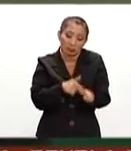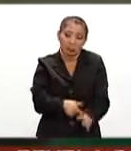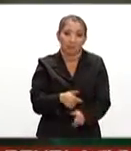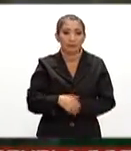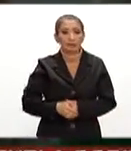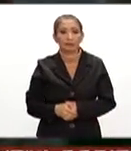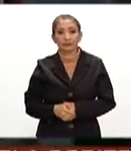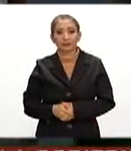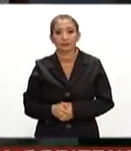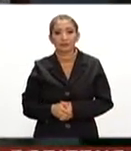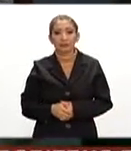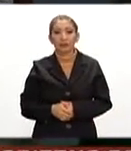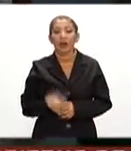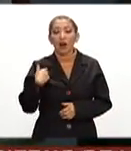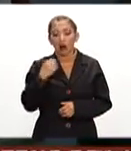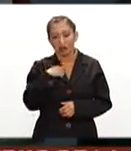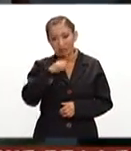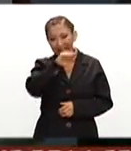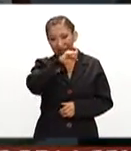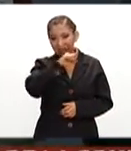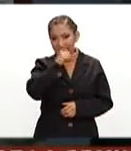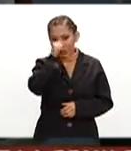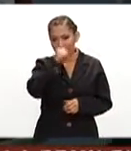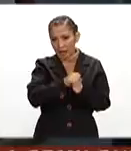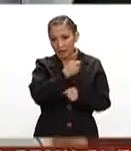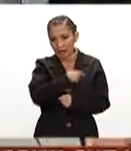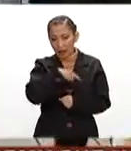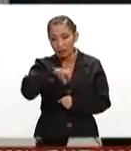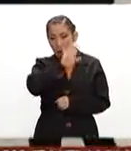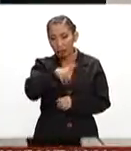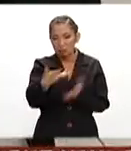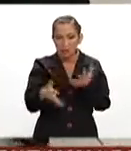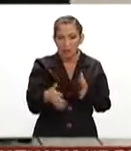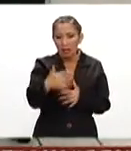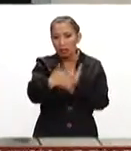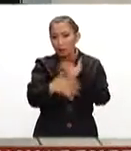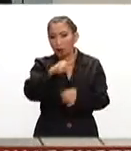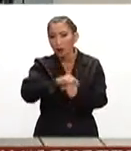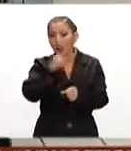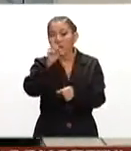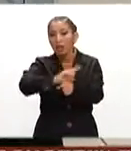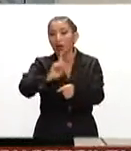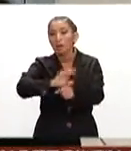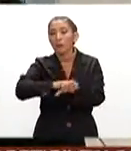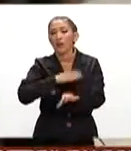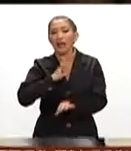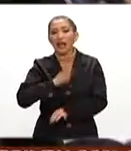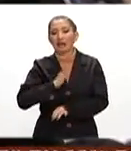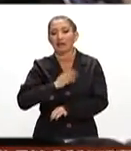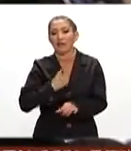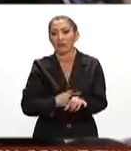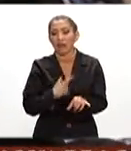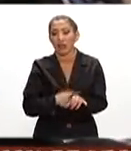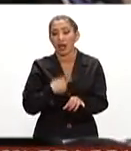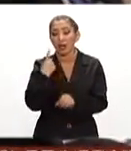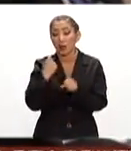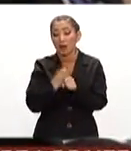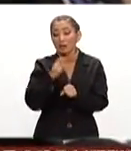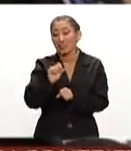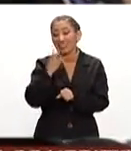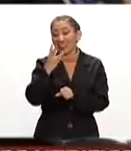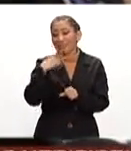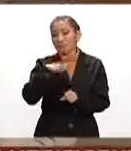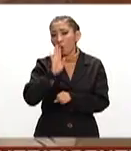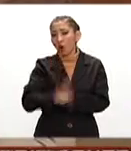terminado. De acuerdo con la Secretaría de Salud, en este país mueren en promedio 15 mujeres al día por cáncer de mama. Al año, más de 23